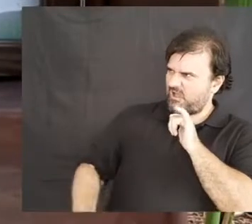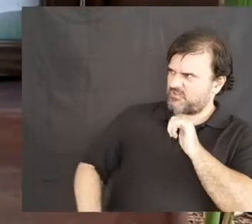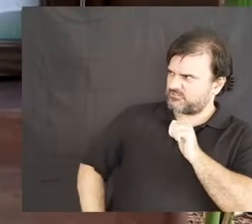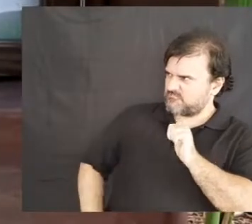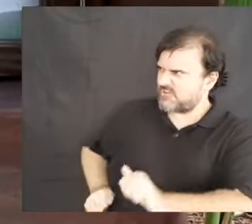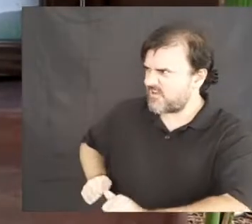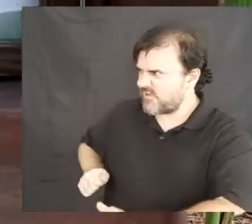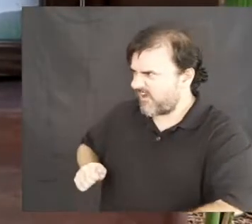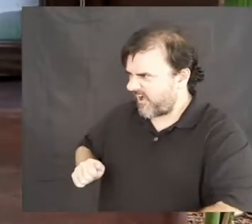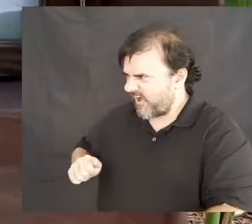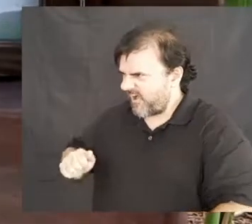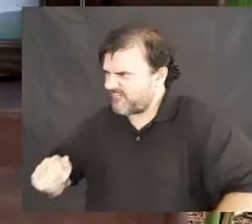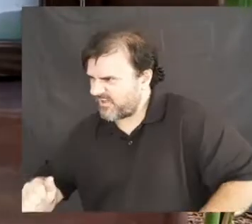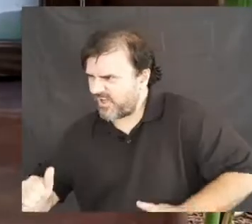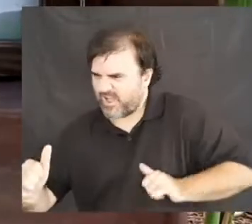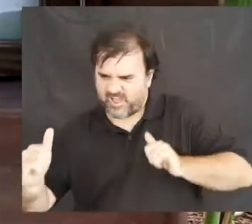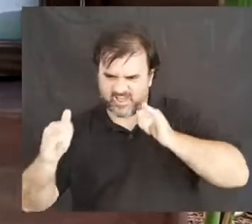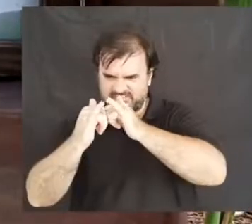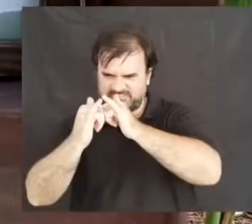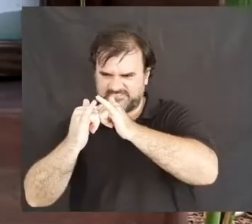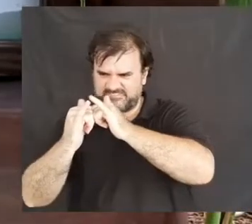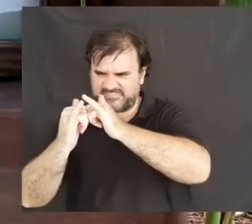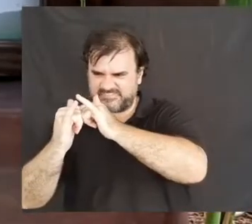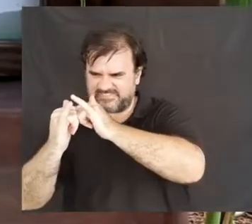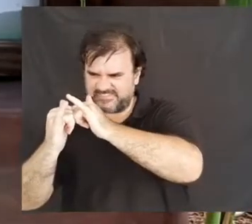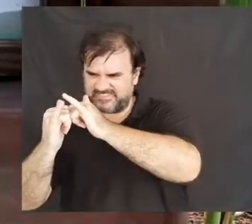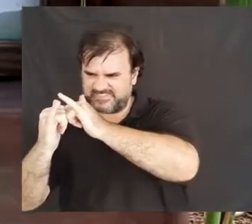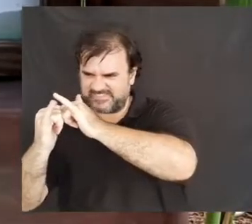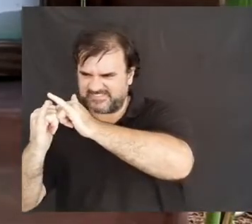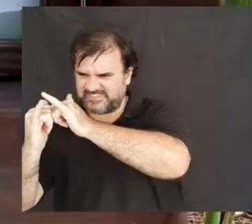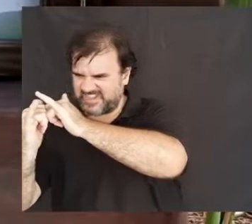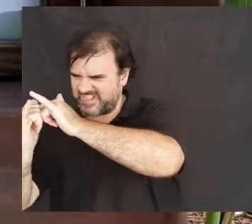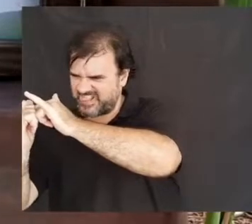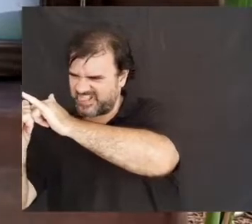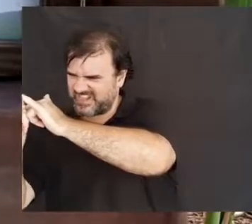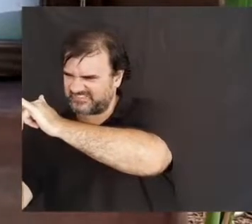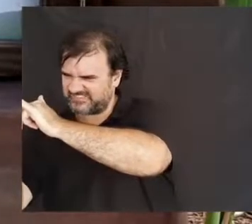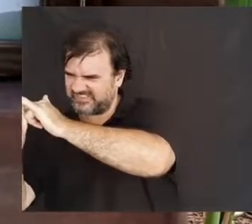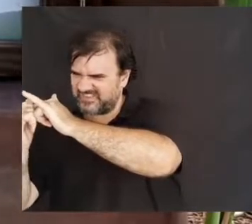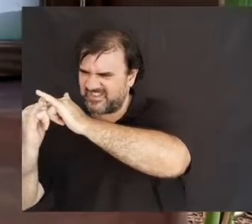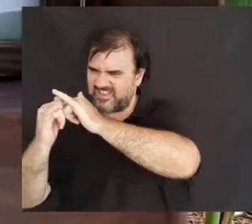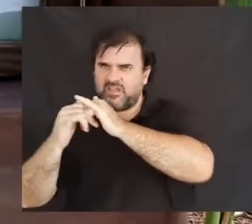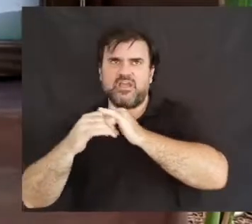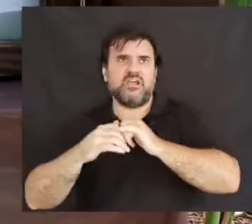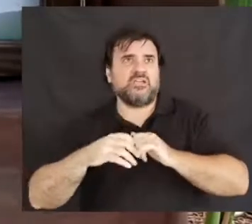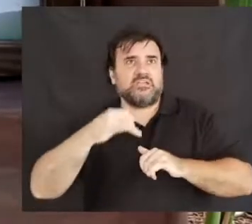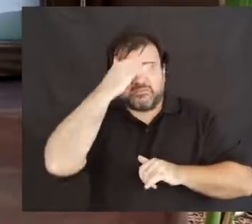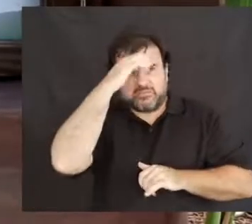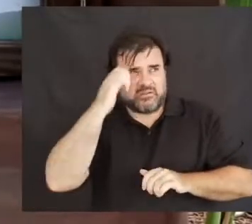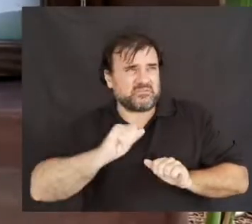egregio, imprimiendo la escultura imponente de su cuerpo toda la fuerza de sus arrobas. Y se vio el Josco